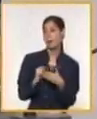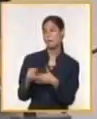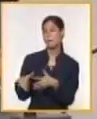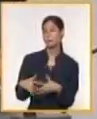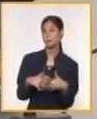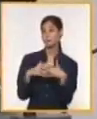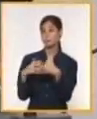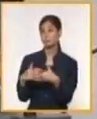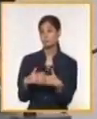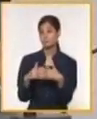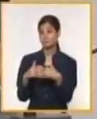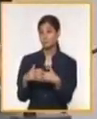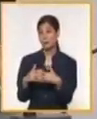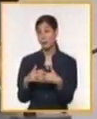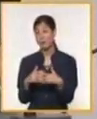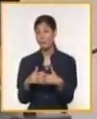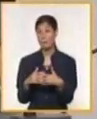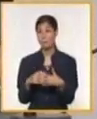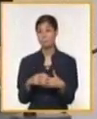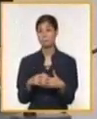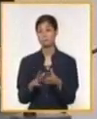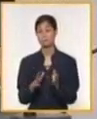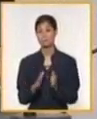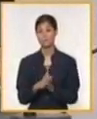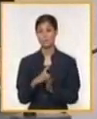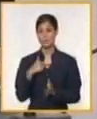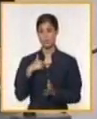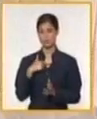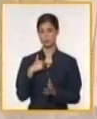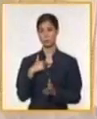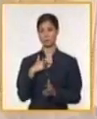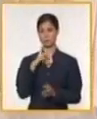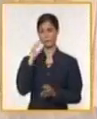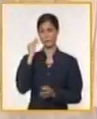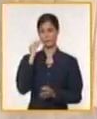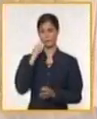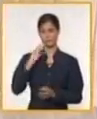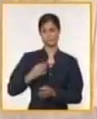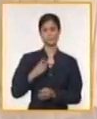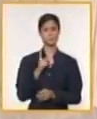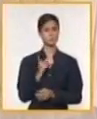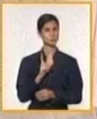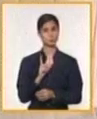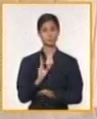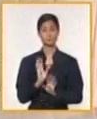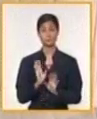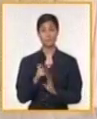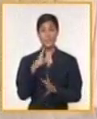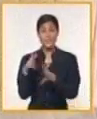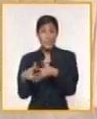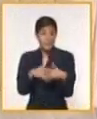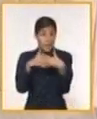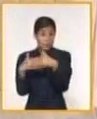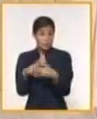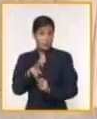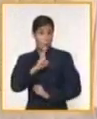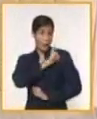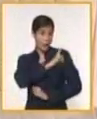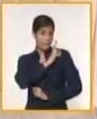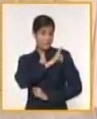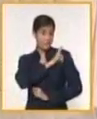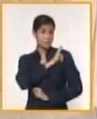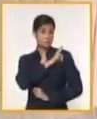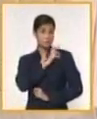maneja los hilos de la Casa Blanca. Mira, yo nunca me lo planteo así. Yo creo que Estados Unidos, como poder hegemónico, tiene